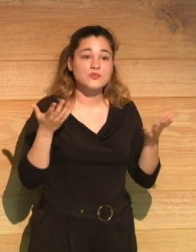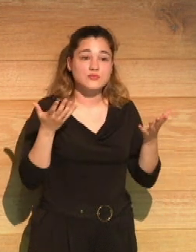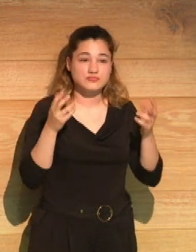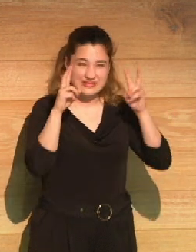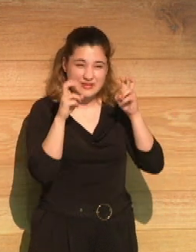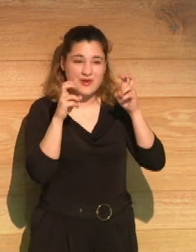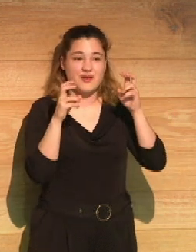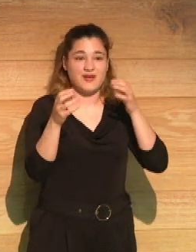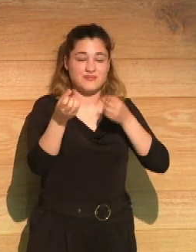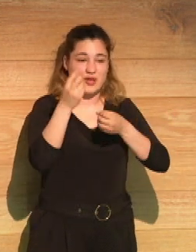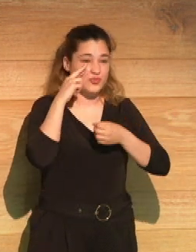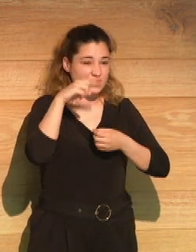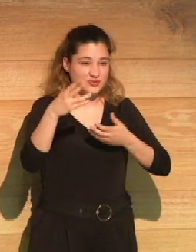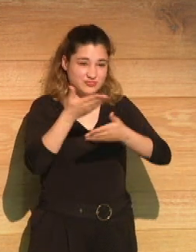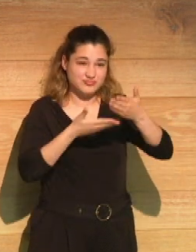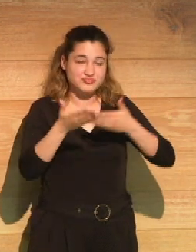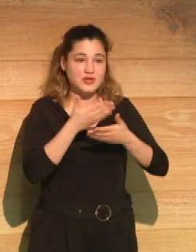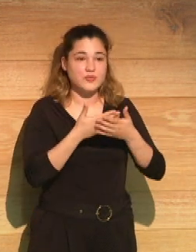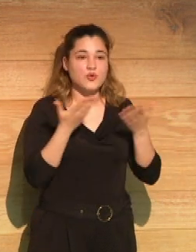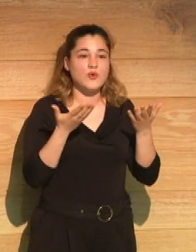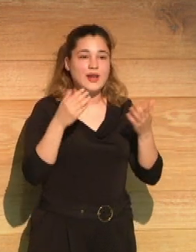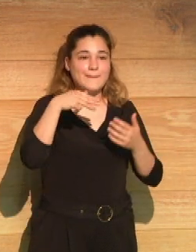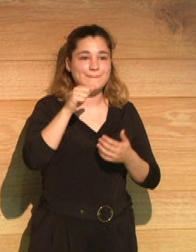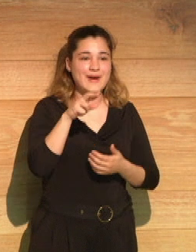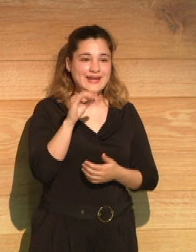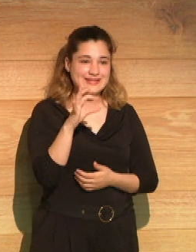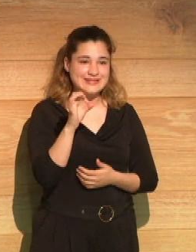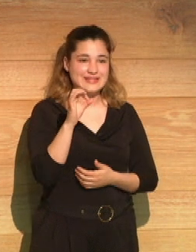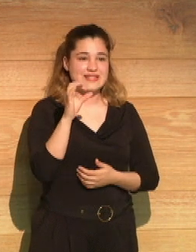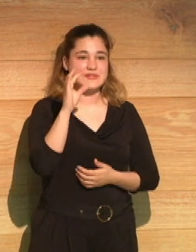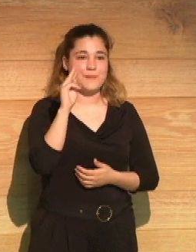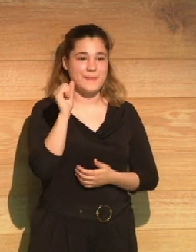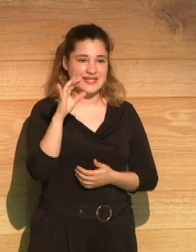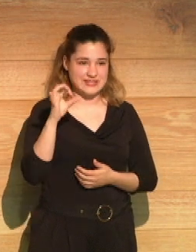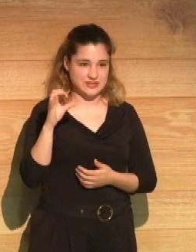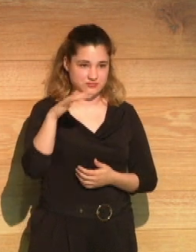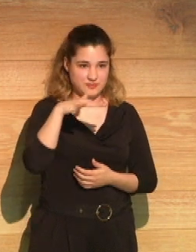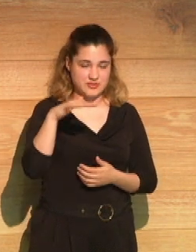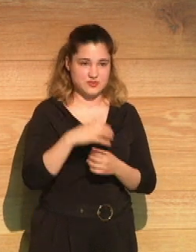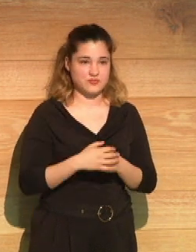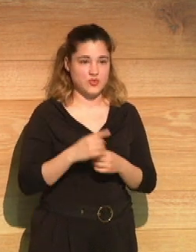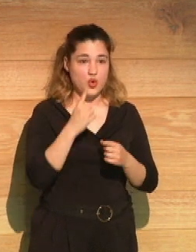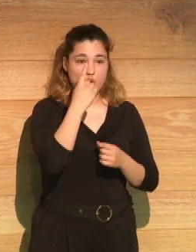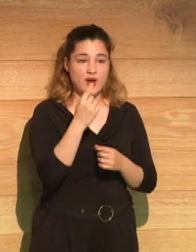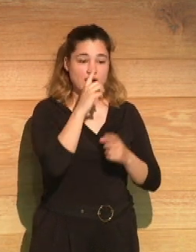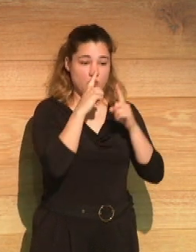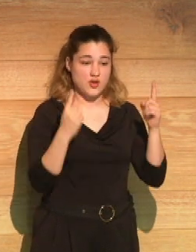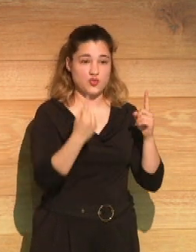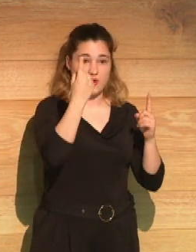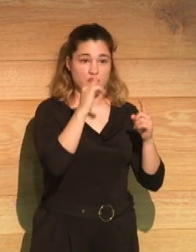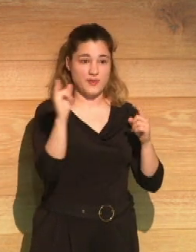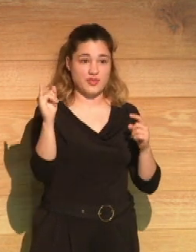intercambio de exposiciones es el Marketplace. Hacemos una vez al año, nos reunimos y logramos presentar